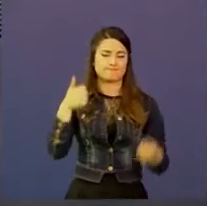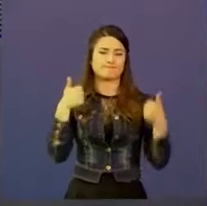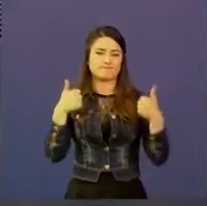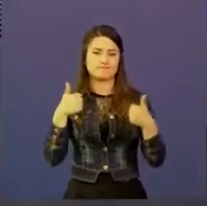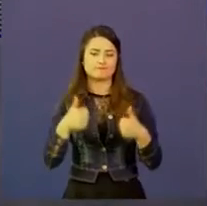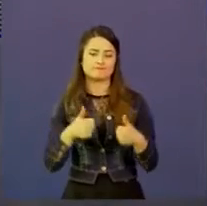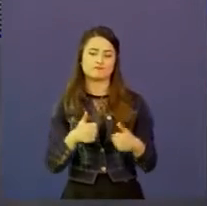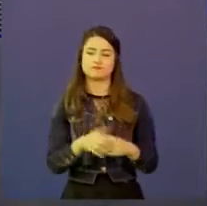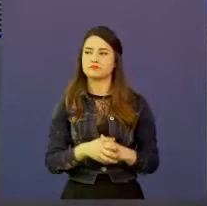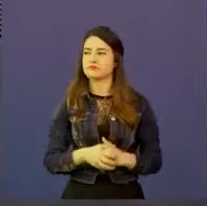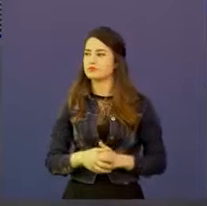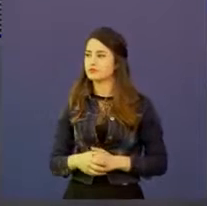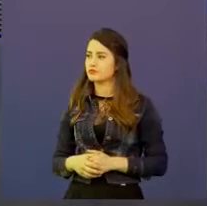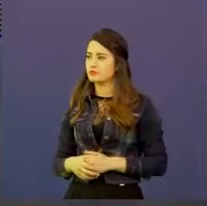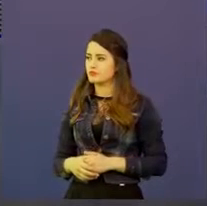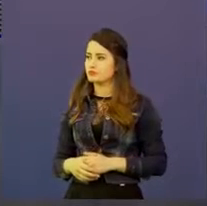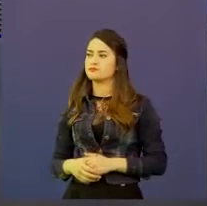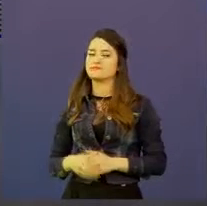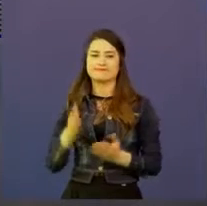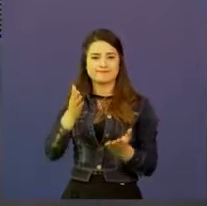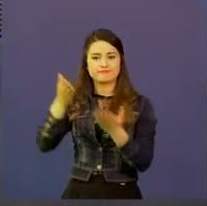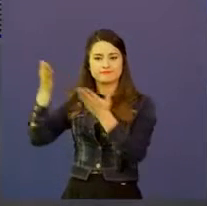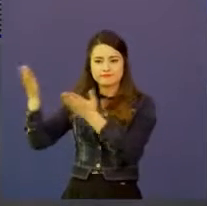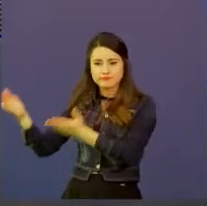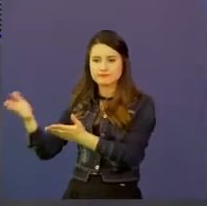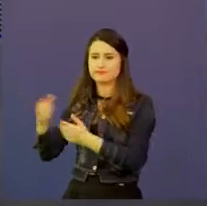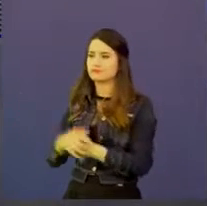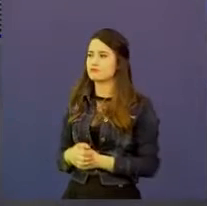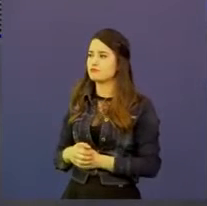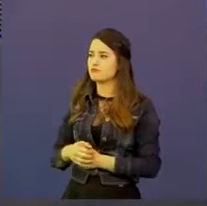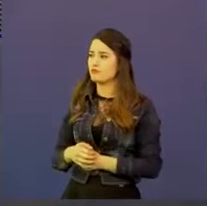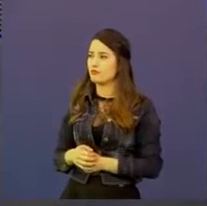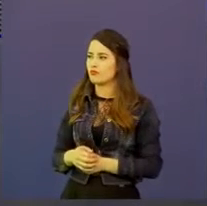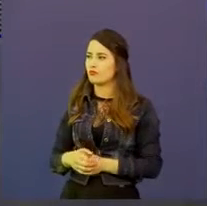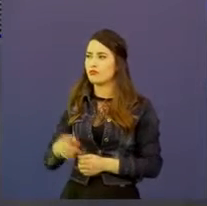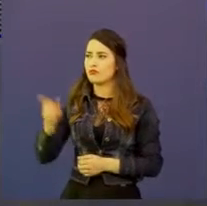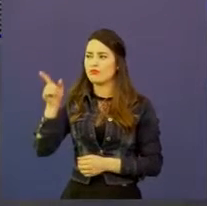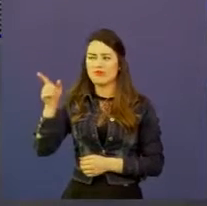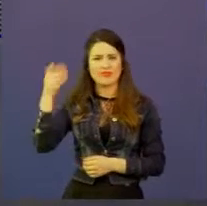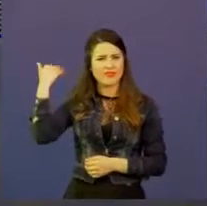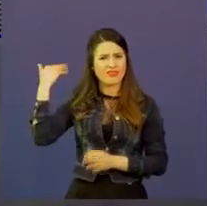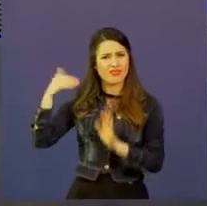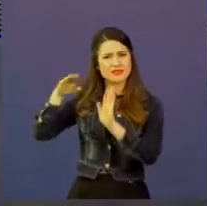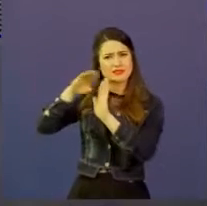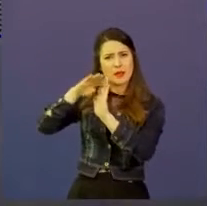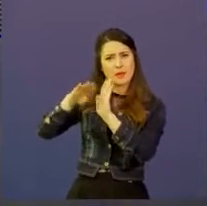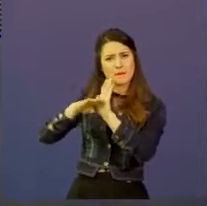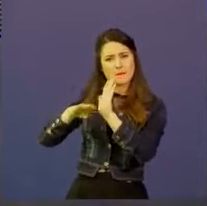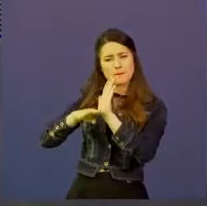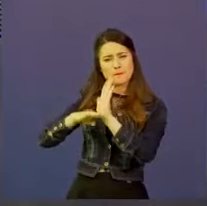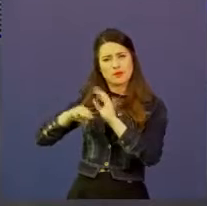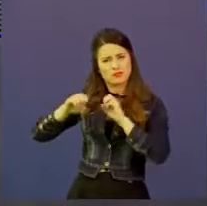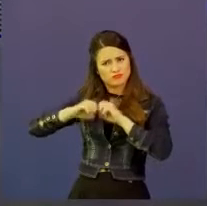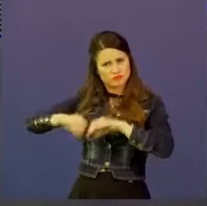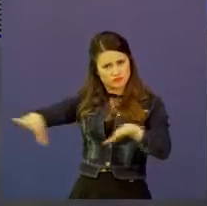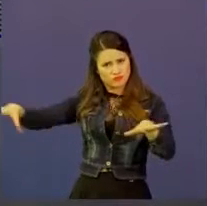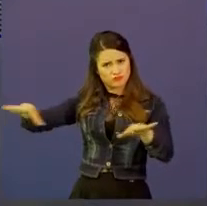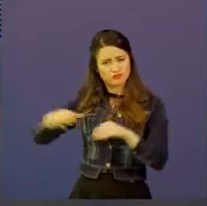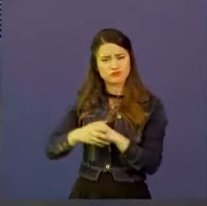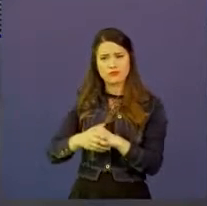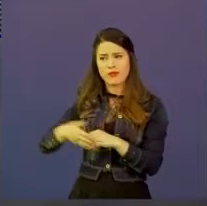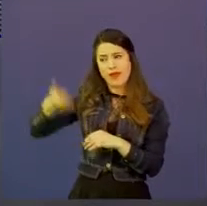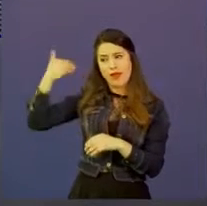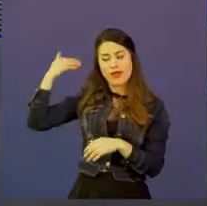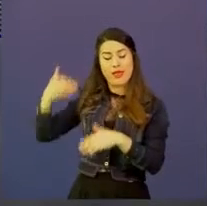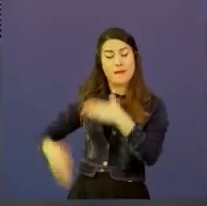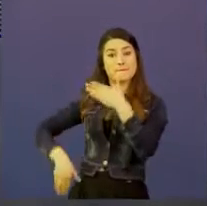estado muy involucrados y son socios y aliados fundamentales en el desarrollo de esta política. El año pasado se empezó a implementar, ¿cuál fue la